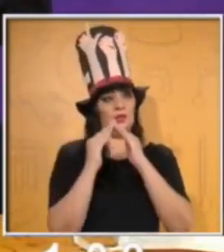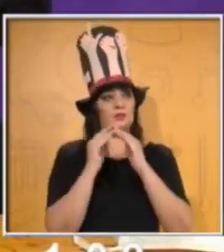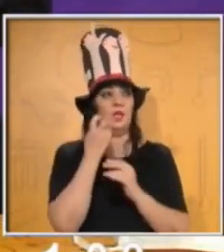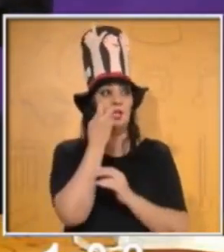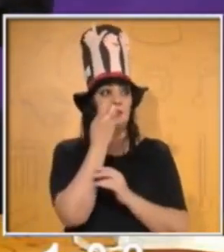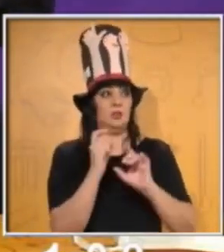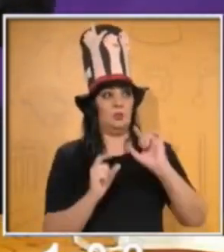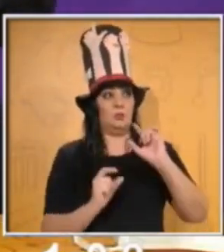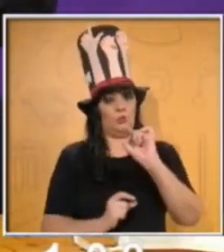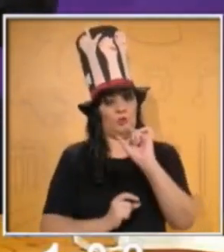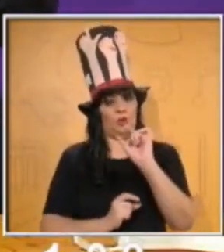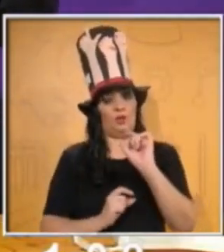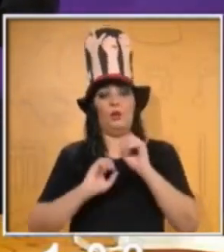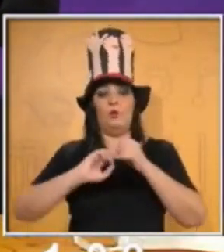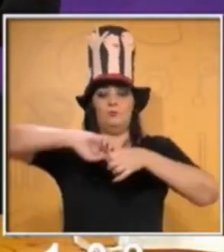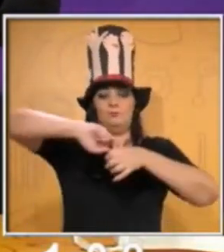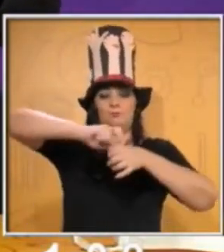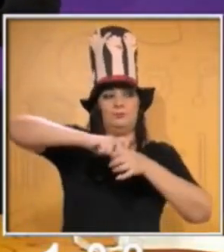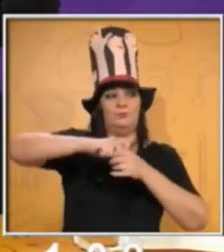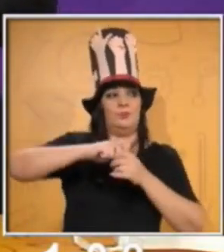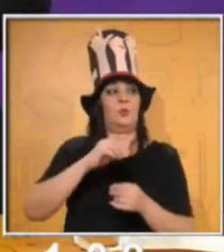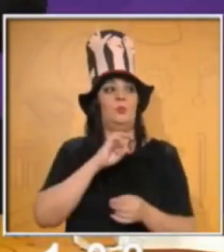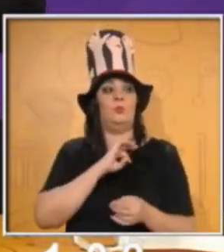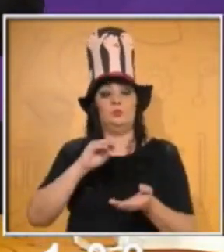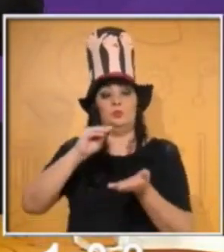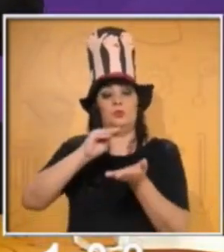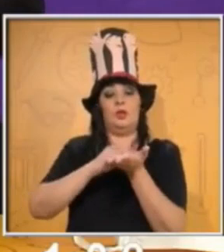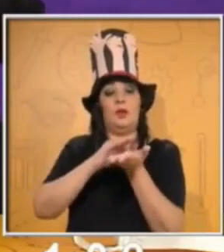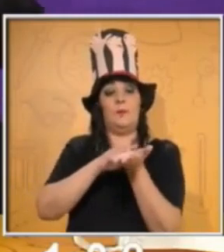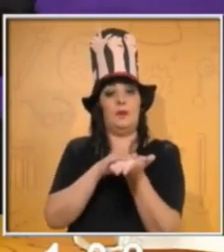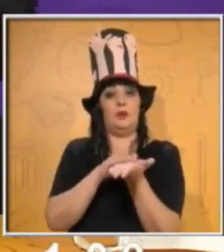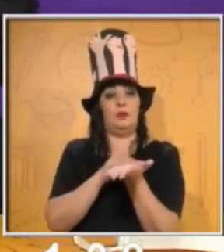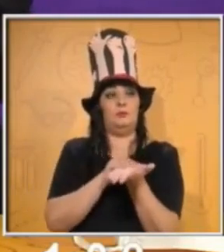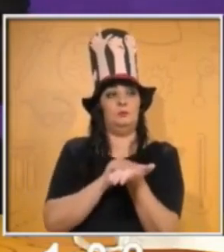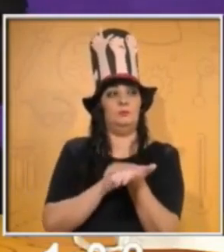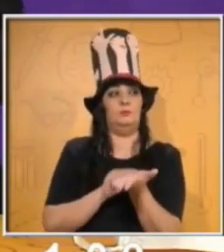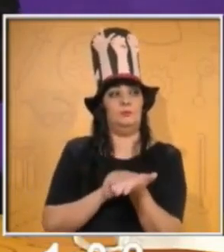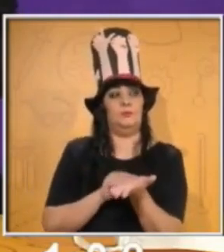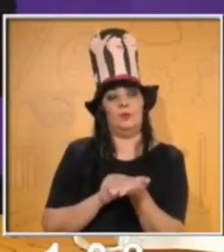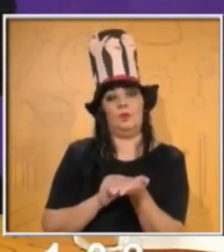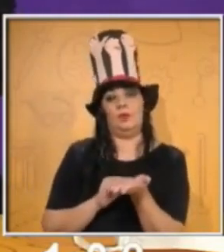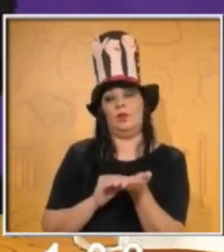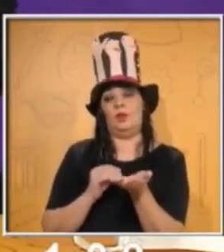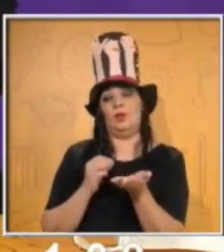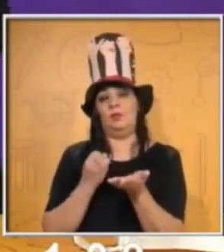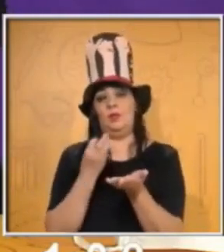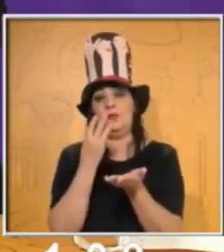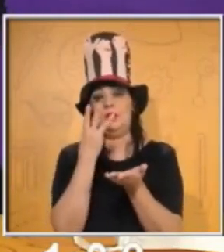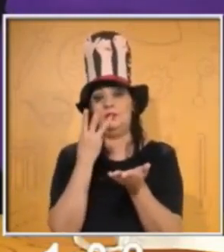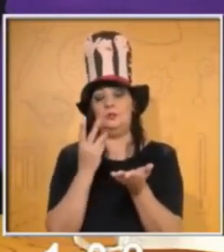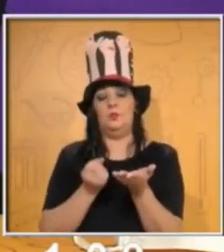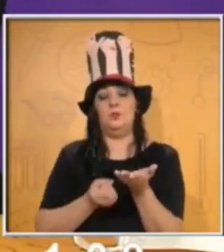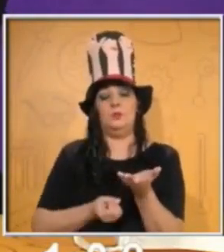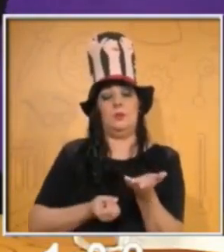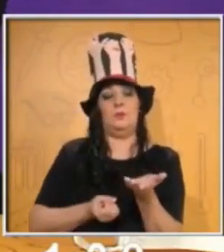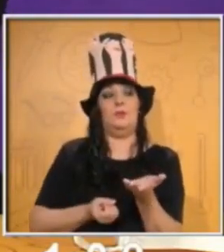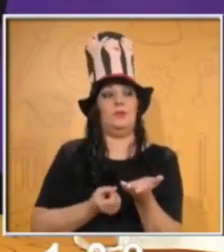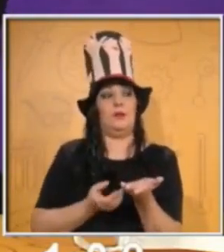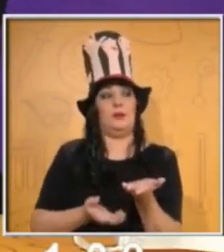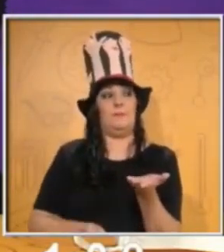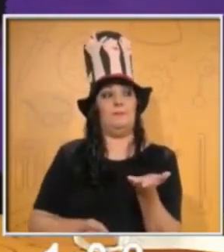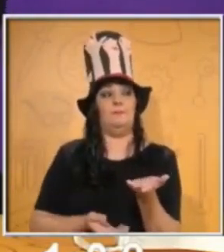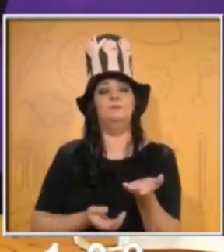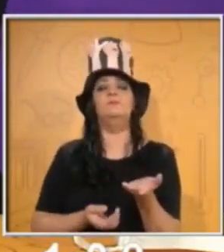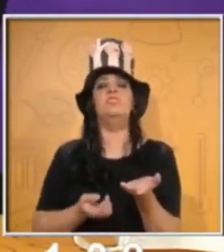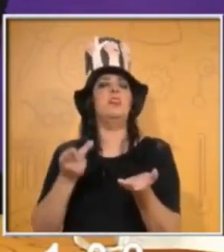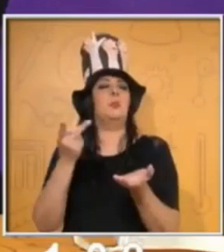moneda o esa ficha la pongan en su mano y a la cuenta de 3 lo vamos a aventar.